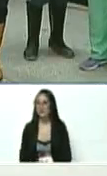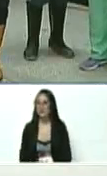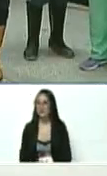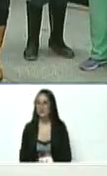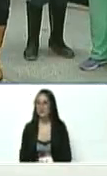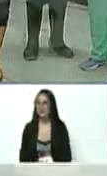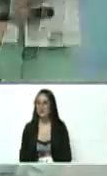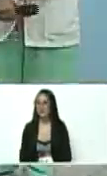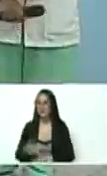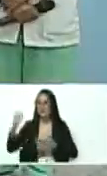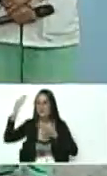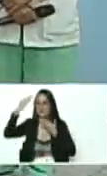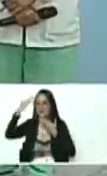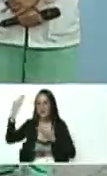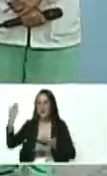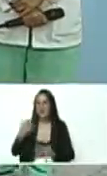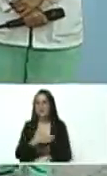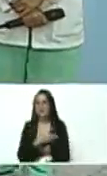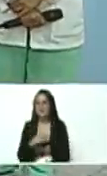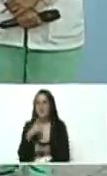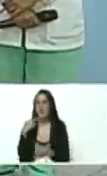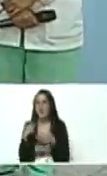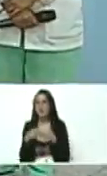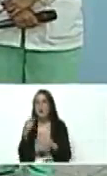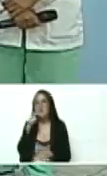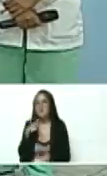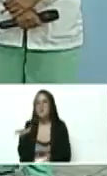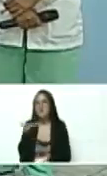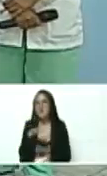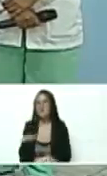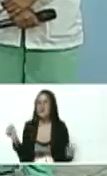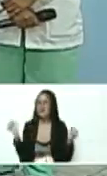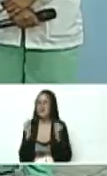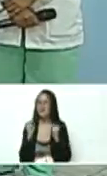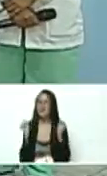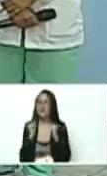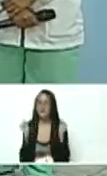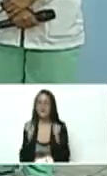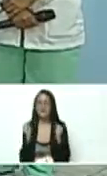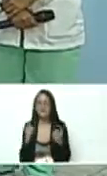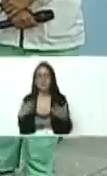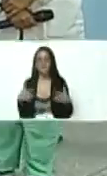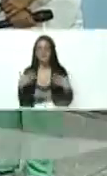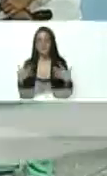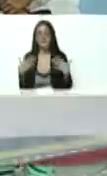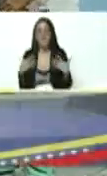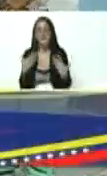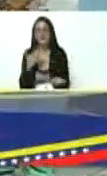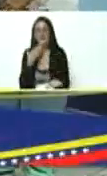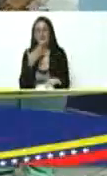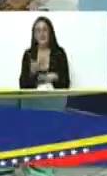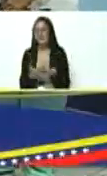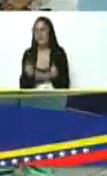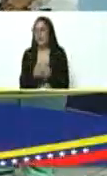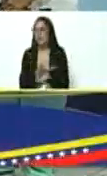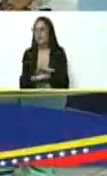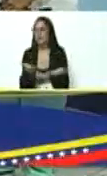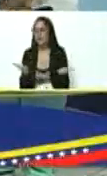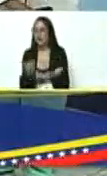Saludos, querido presidente, en nombre del pueblo merideño. Muy contento, agradecido con usted y